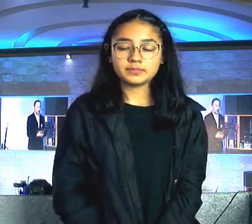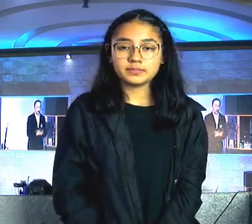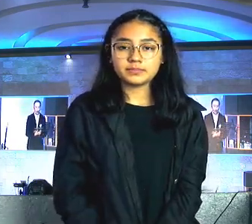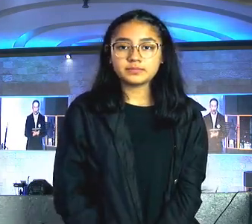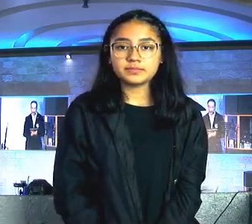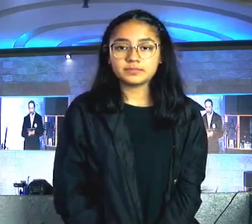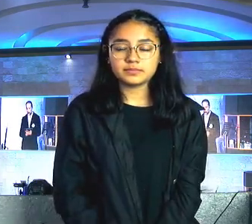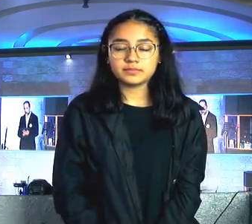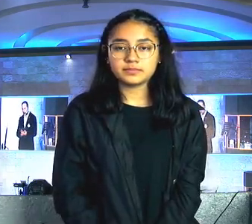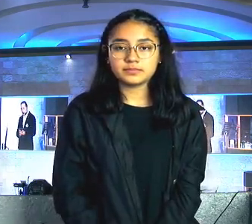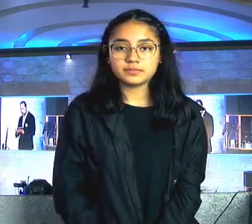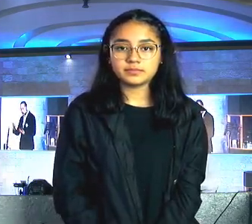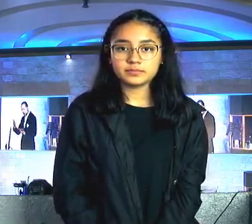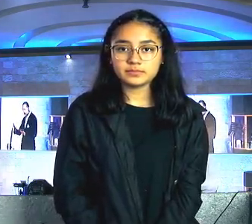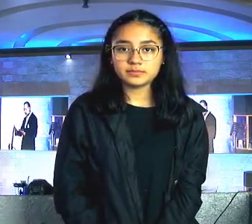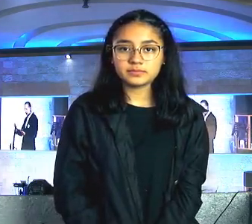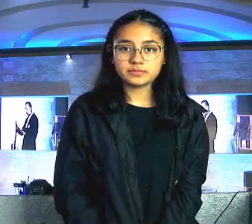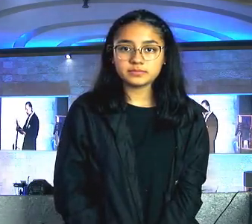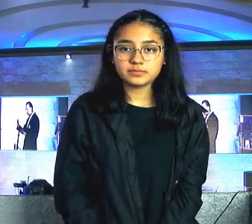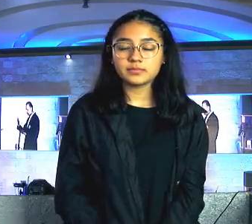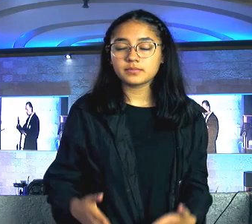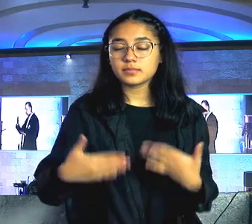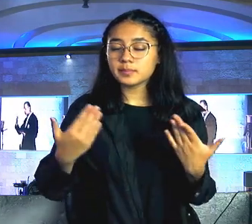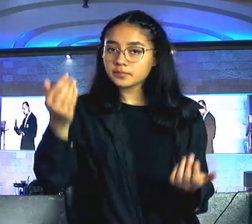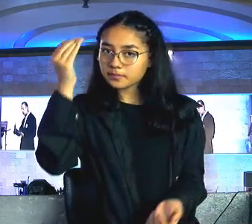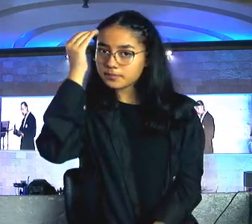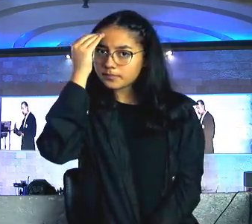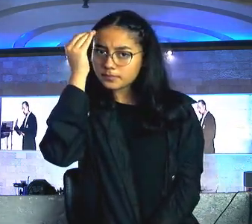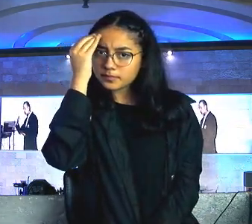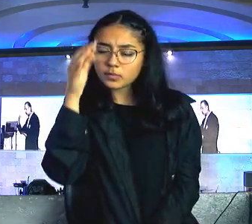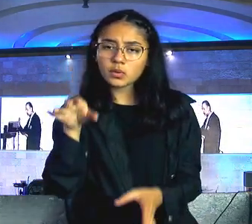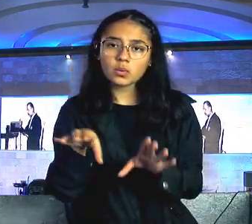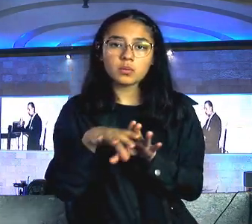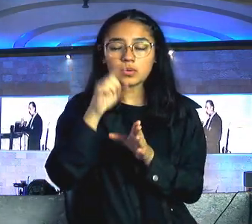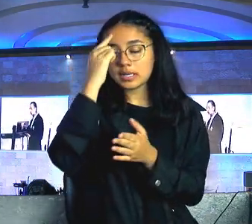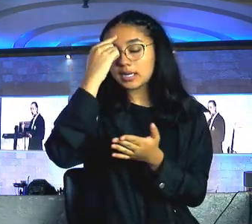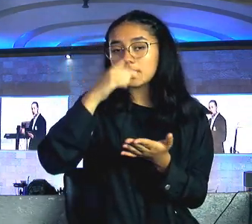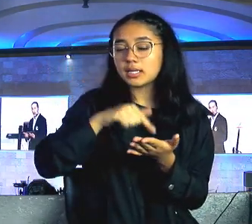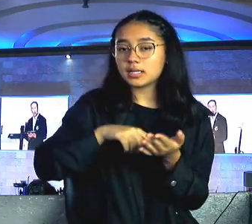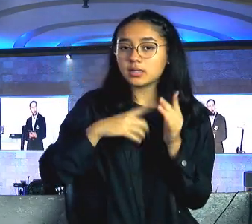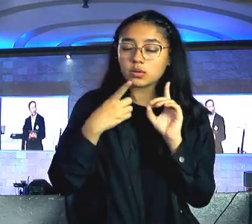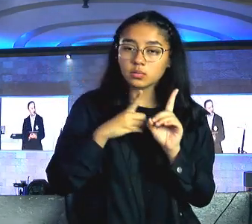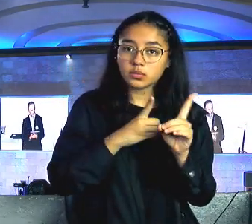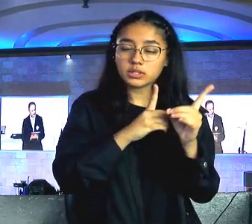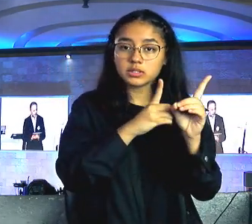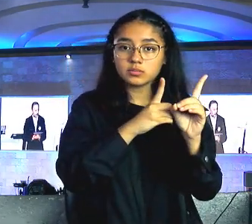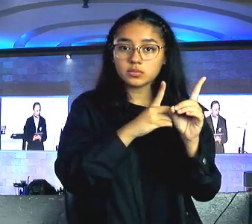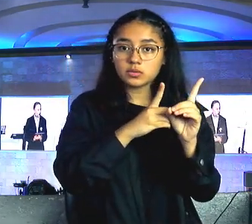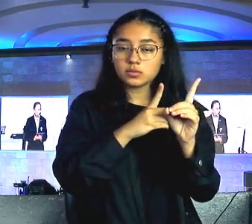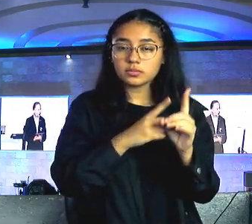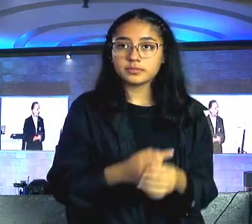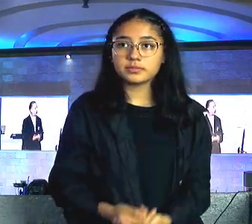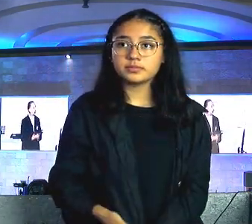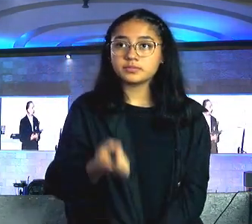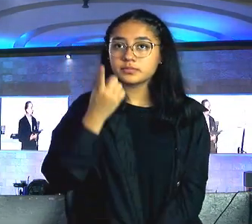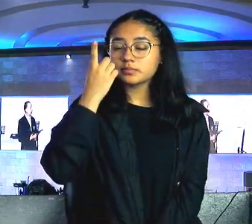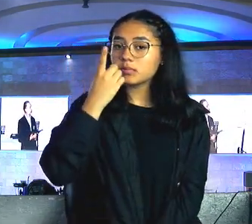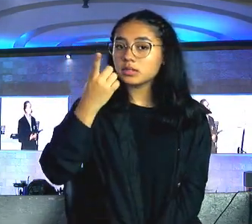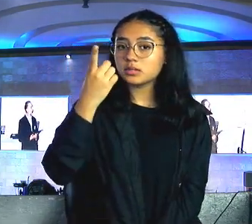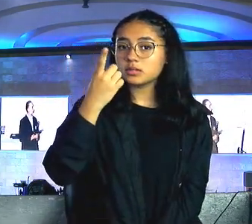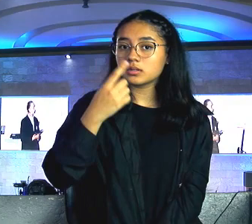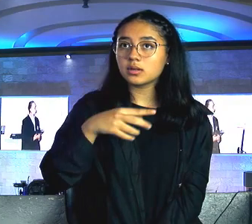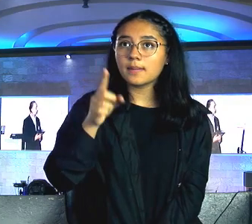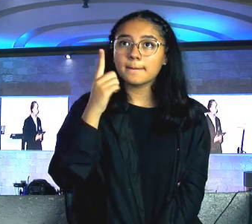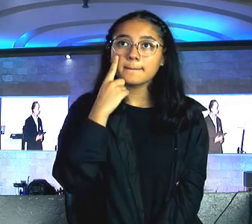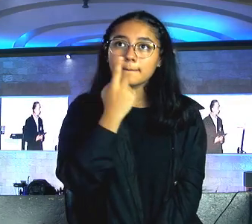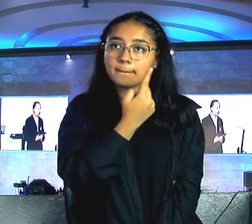ahora pensando en ti como creyente, como hijo de Dios, como discípulo, a ver, Dios dice que Él mira a los buenos y a